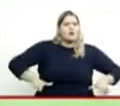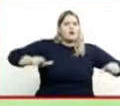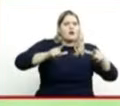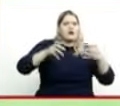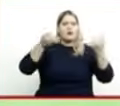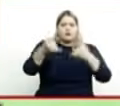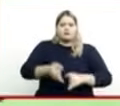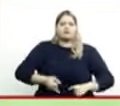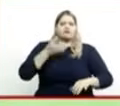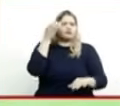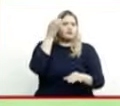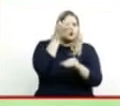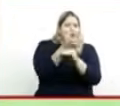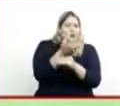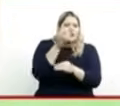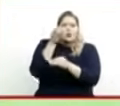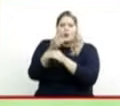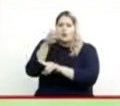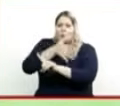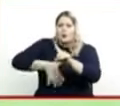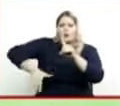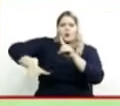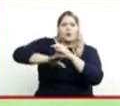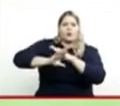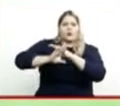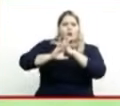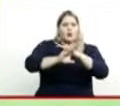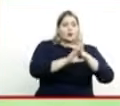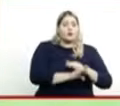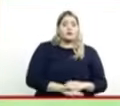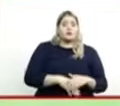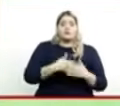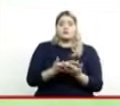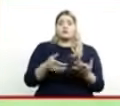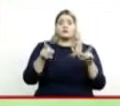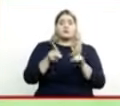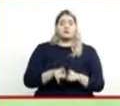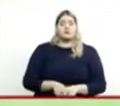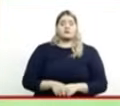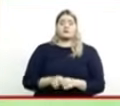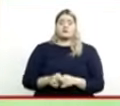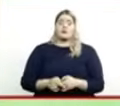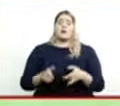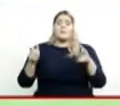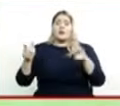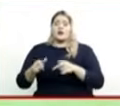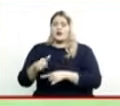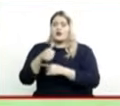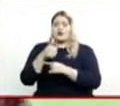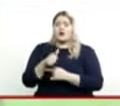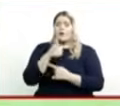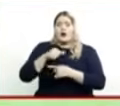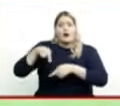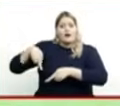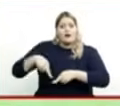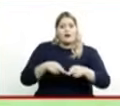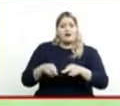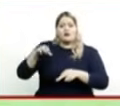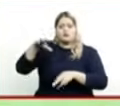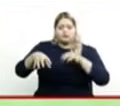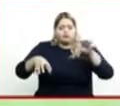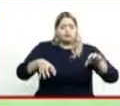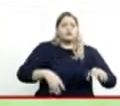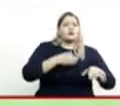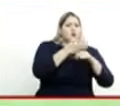Fonseca, igual que centenares de microcuencas municipales. Aunque la